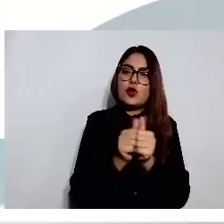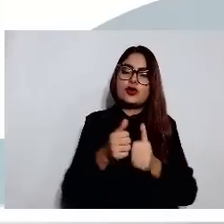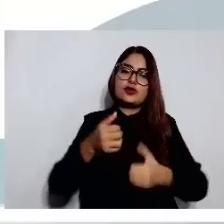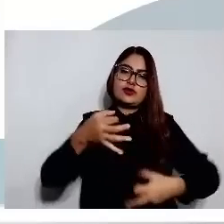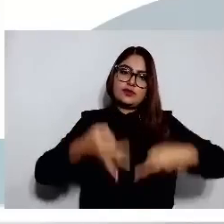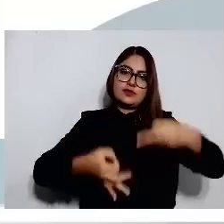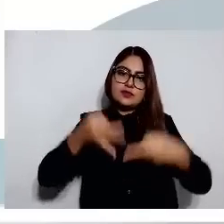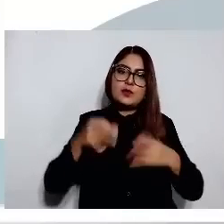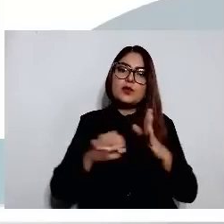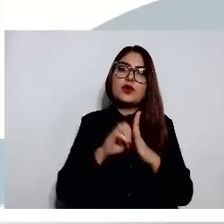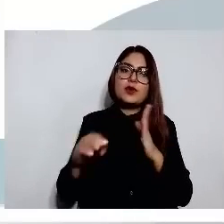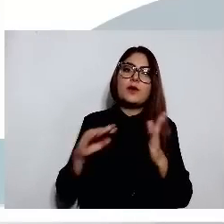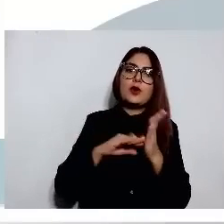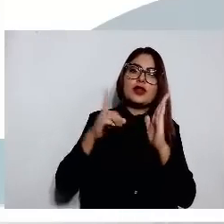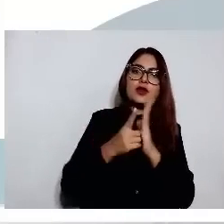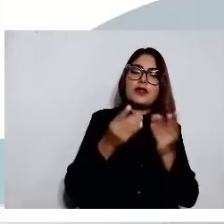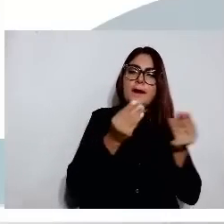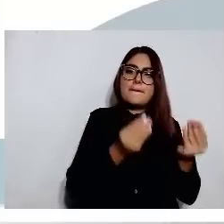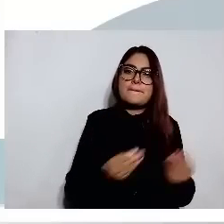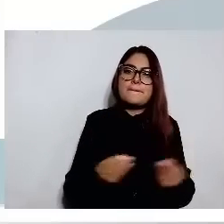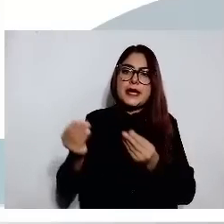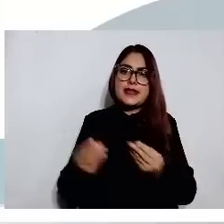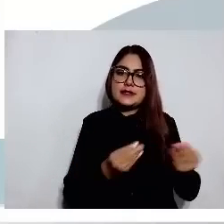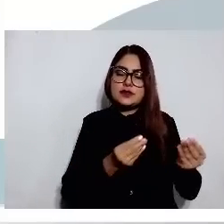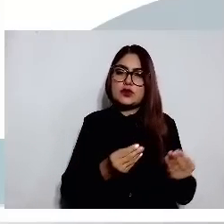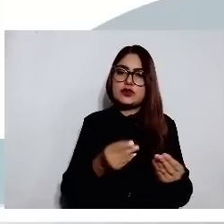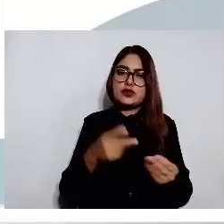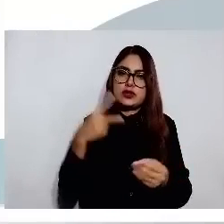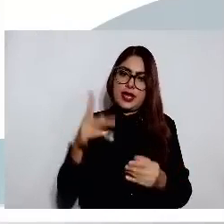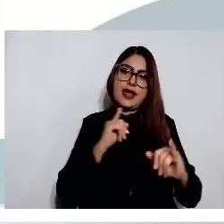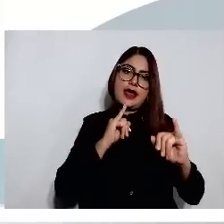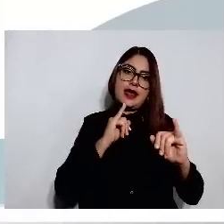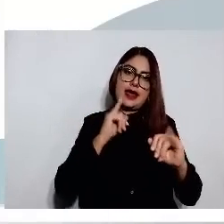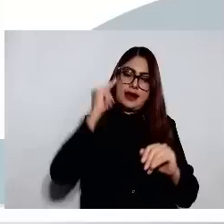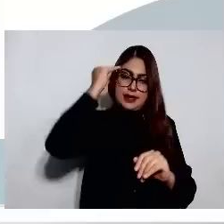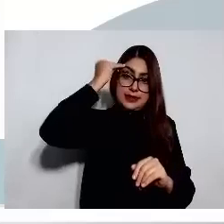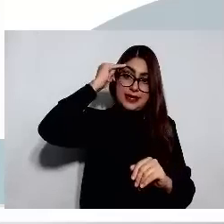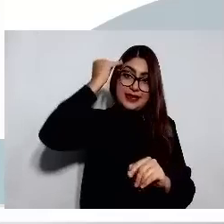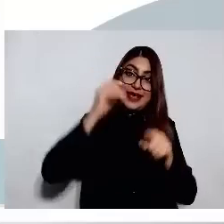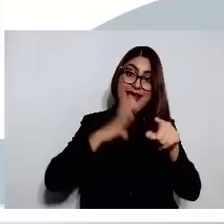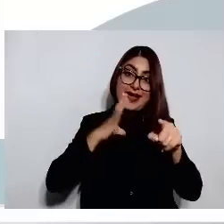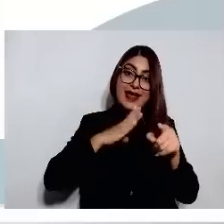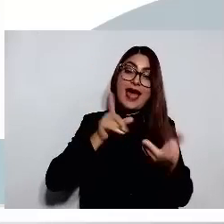mediación indígena que tiene el Poder Judicial de Hidalgo. La siguiente, por favor.